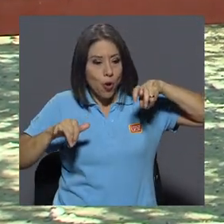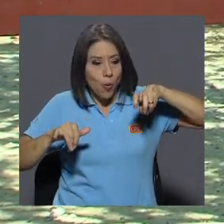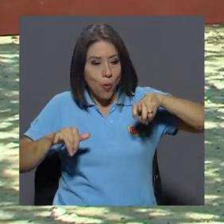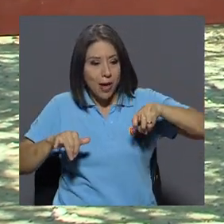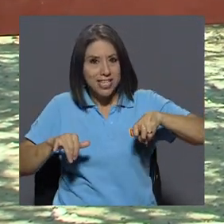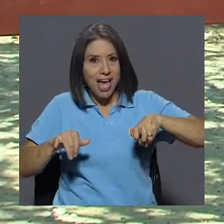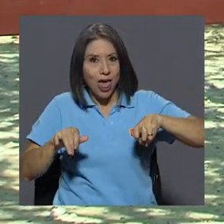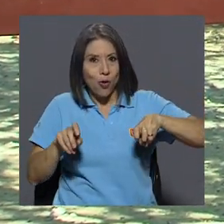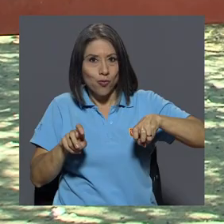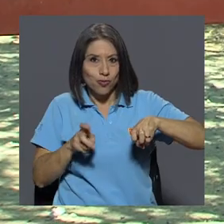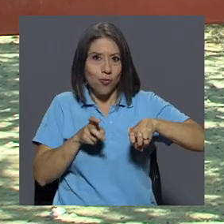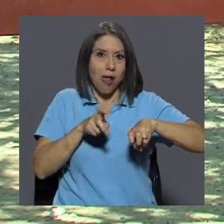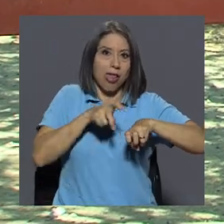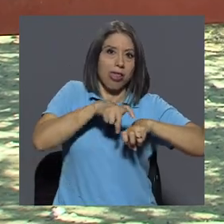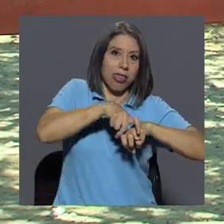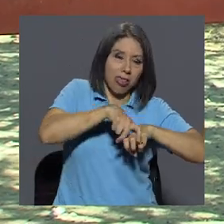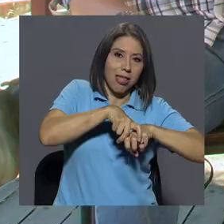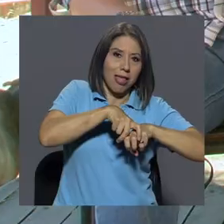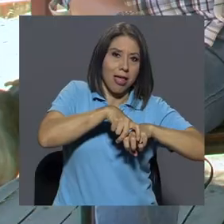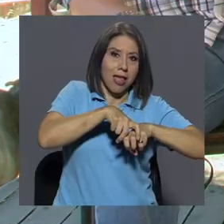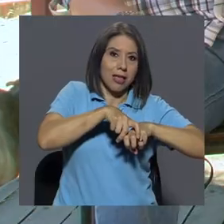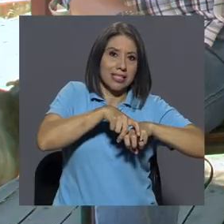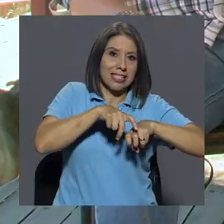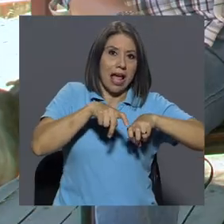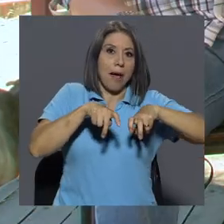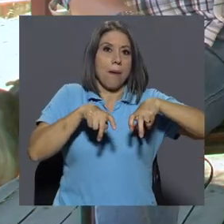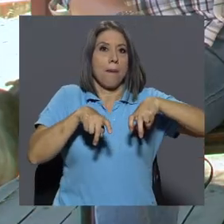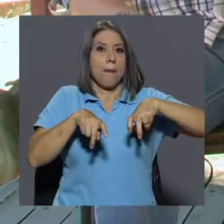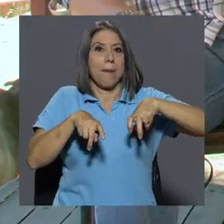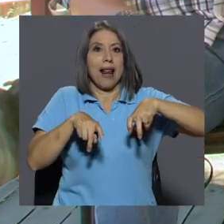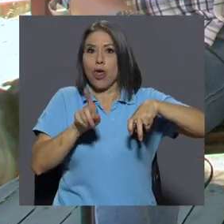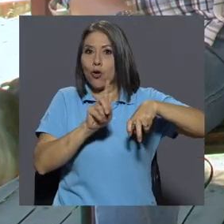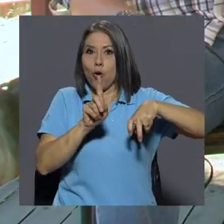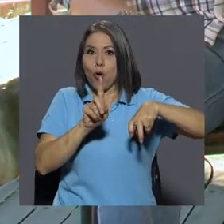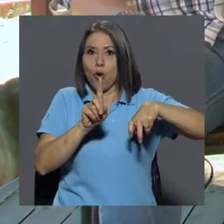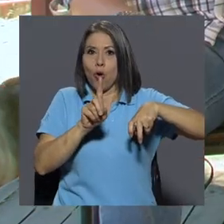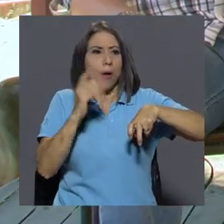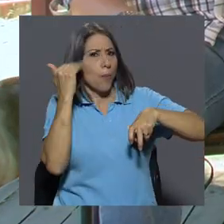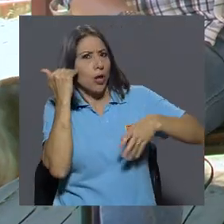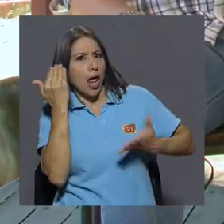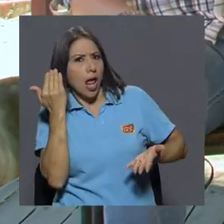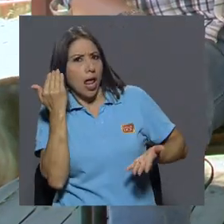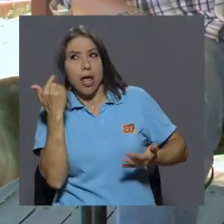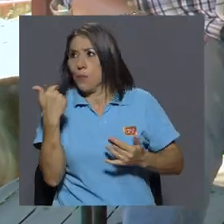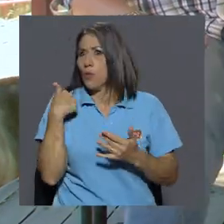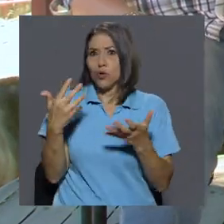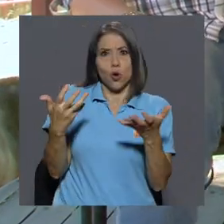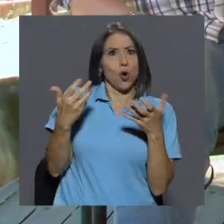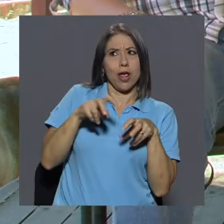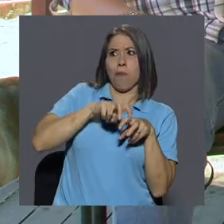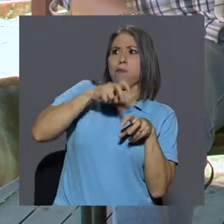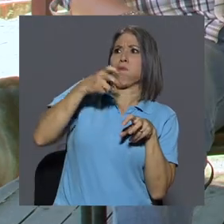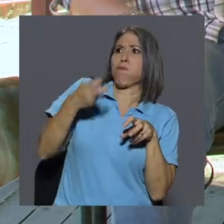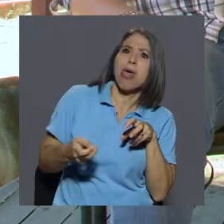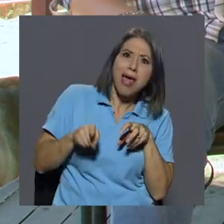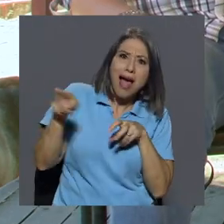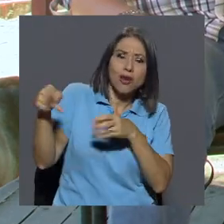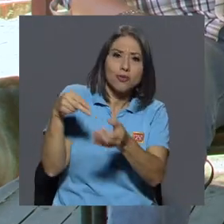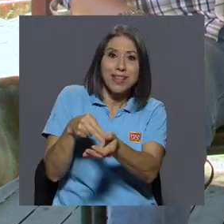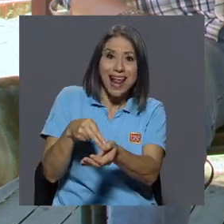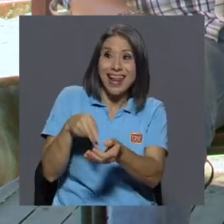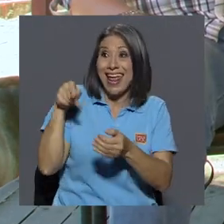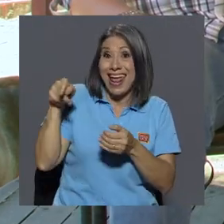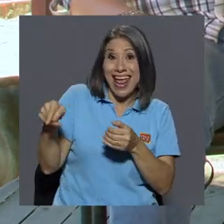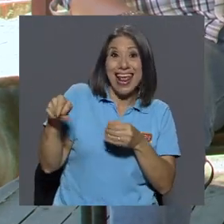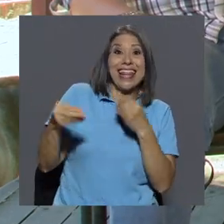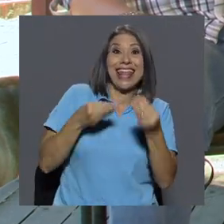Parado no, no me monto. ¿Por qué? Le digo, pues yo no quiero ir al hospital, muchacho. El toro golpeaba antes de salir,